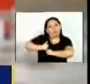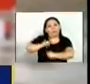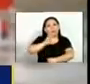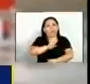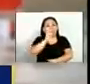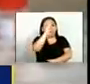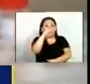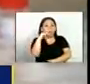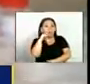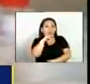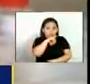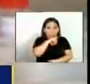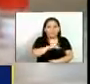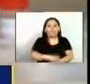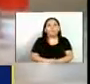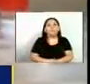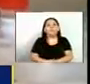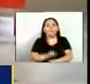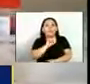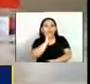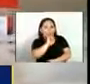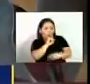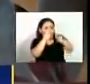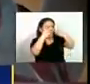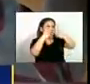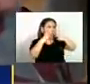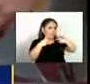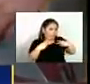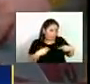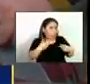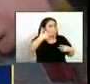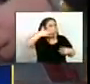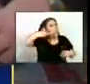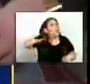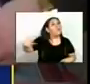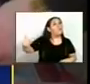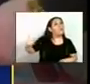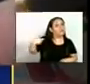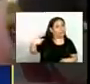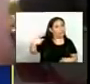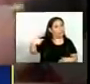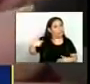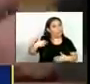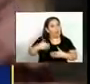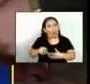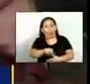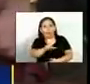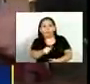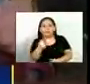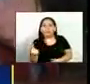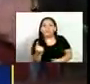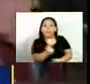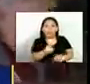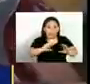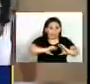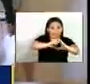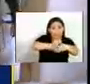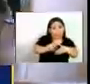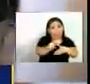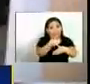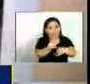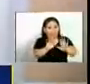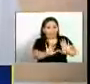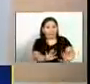militares rusos se sometieron a este ensayo pero también por algunos civiles el primer grupo de